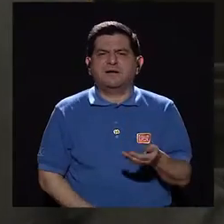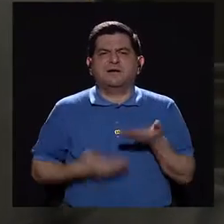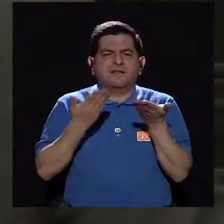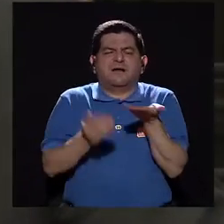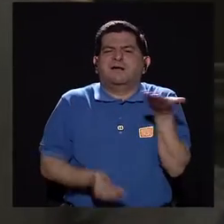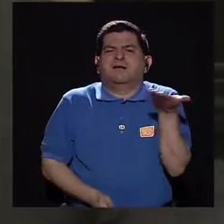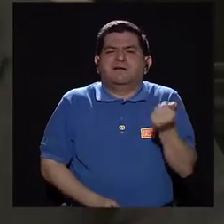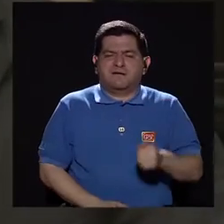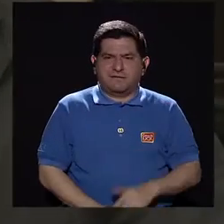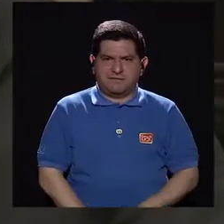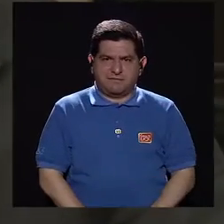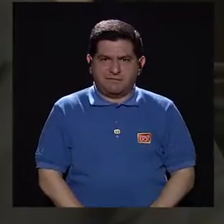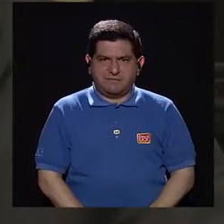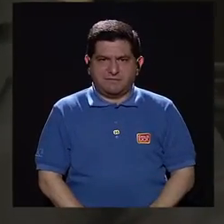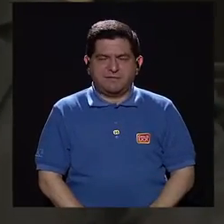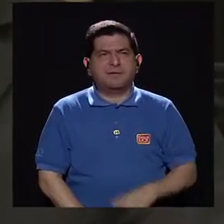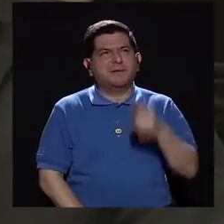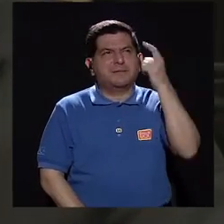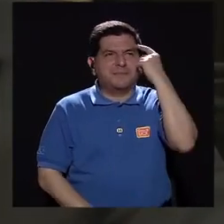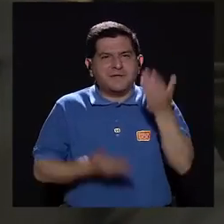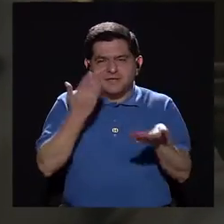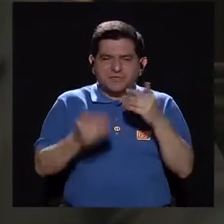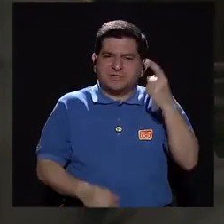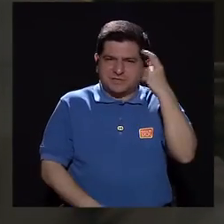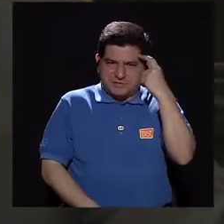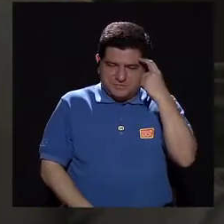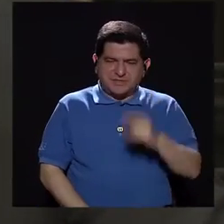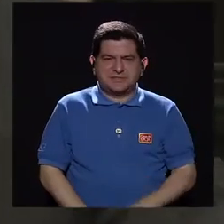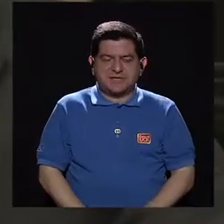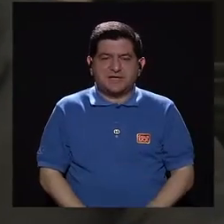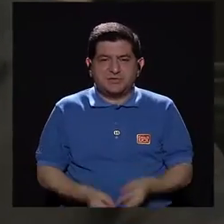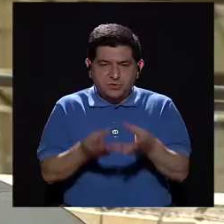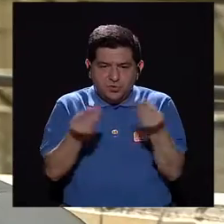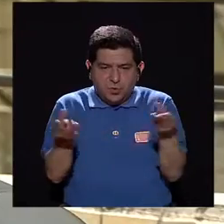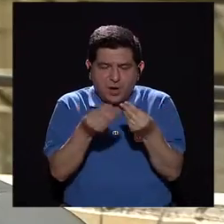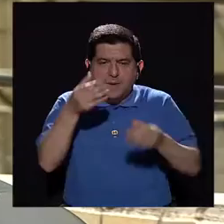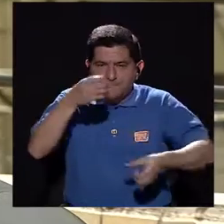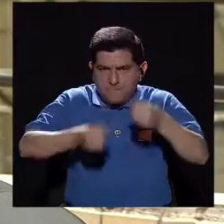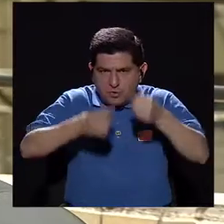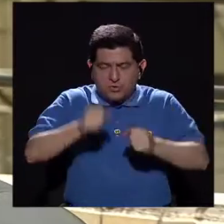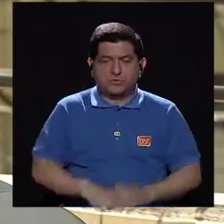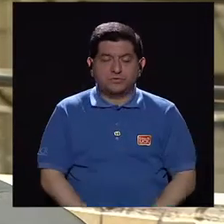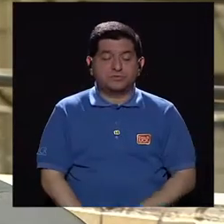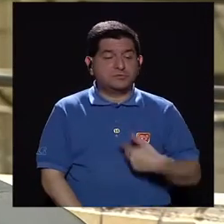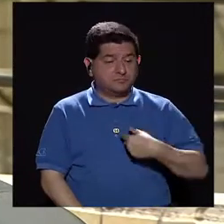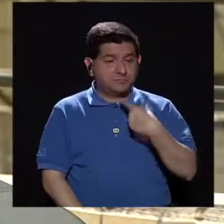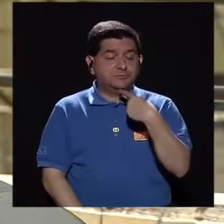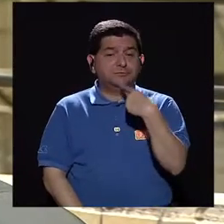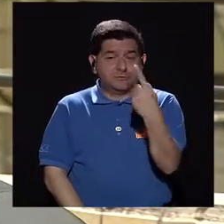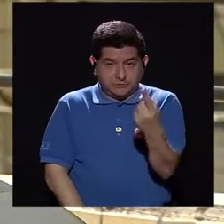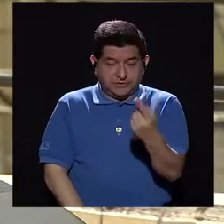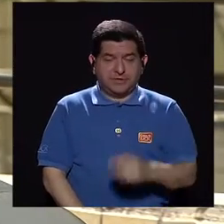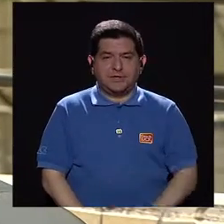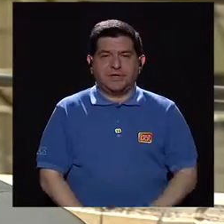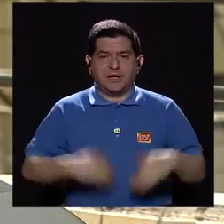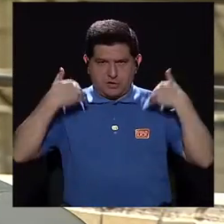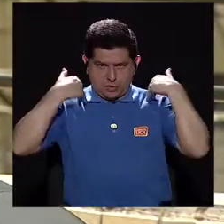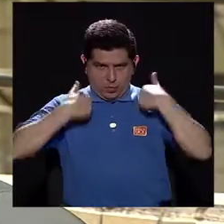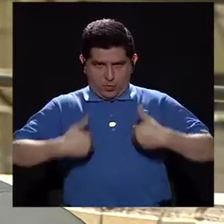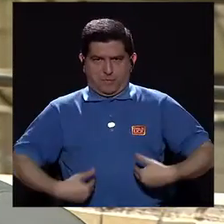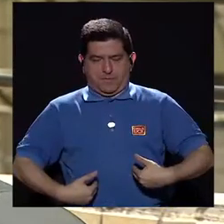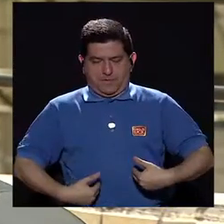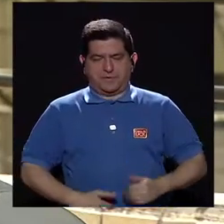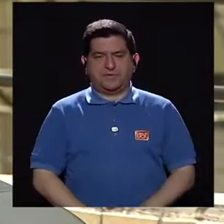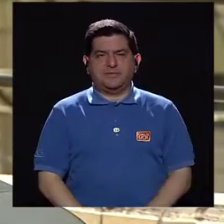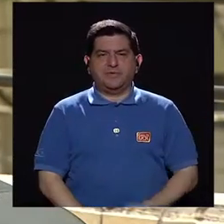la leche materna ¿qué se le da? Es lo que él dice. Me imagino que en términos lácteos. Sí, también. En términos lácteos. Yo lo que le puedo decir a esta persona es que